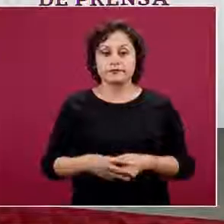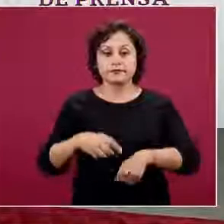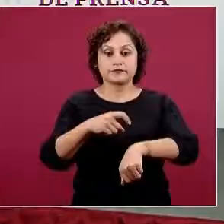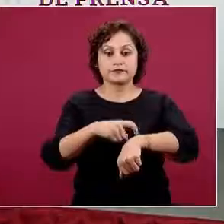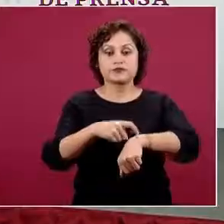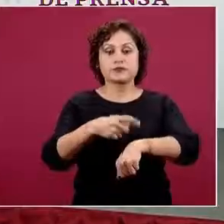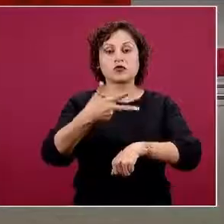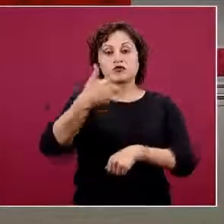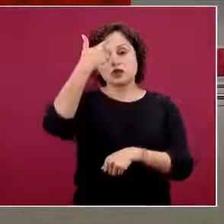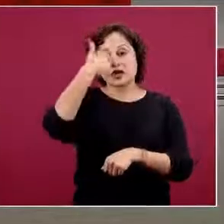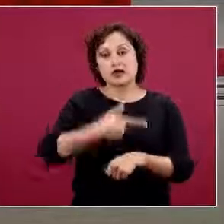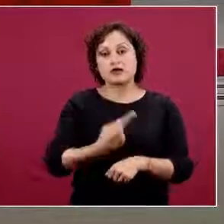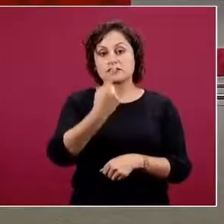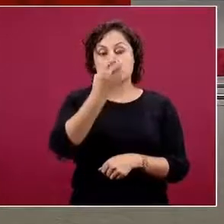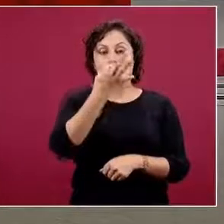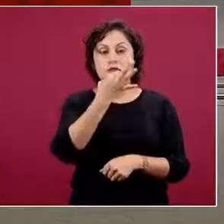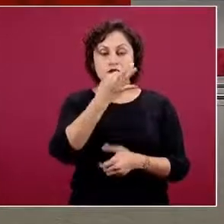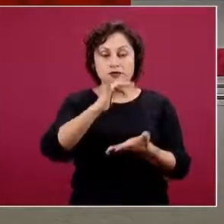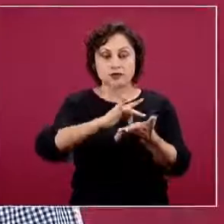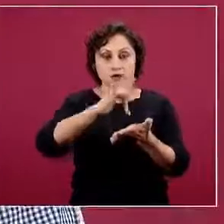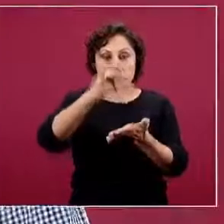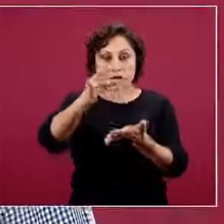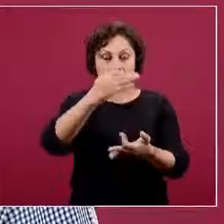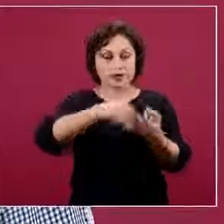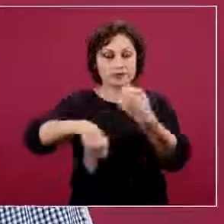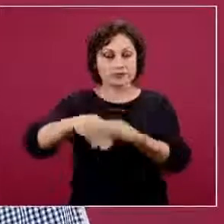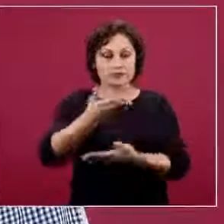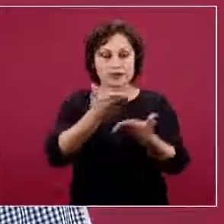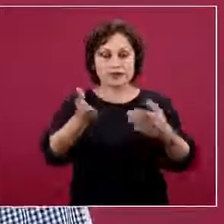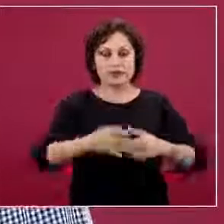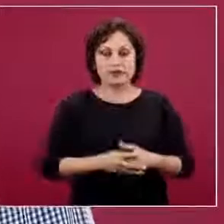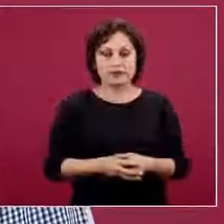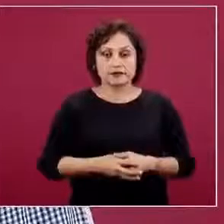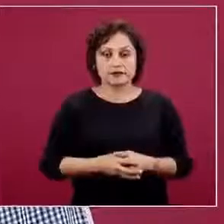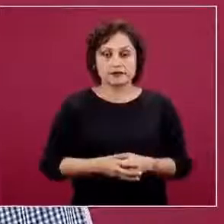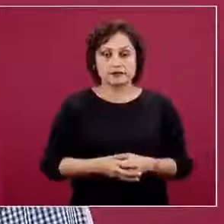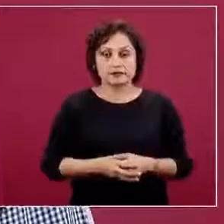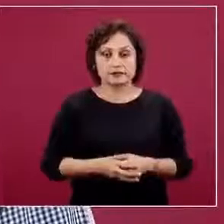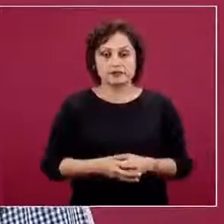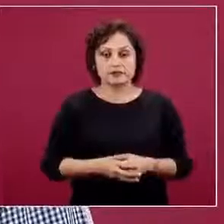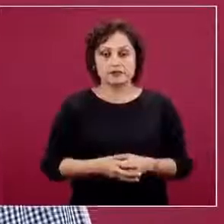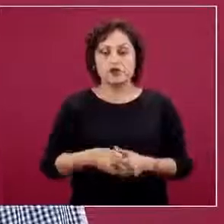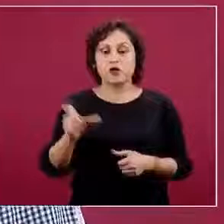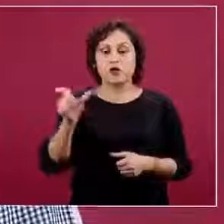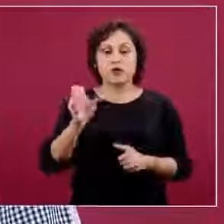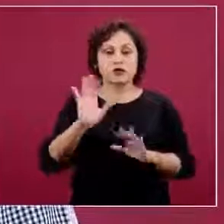con 1 minuto. Les agradecemos a todos y si gusta ahorita, una vez que despidamos la